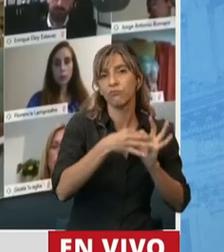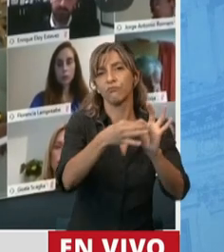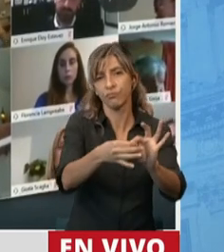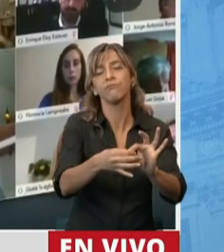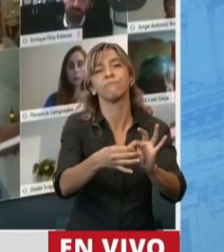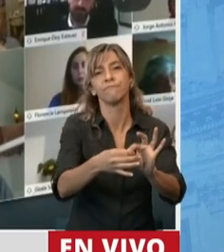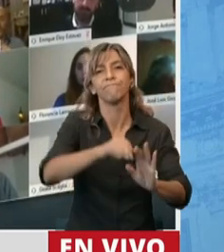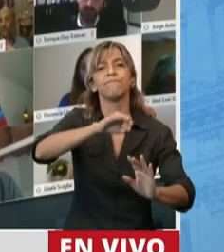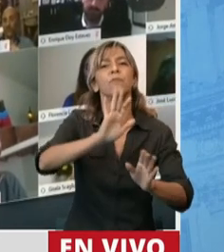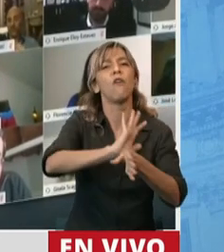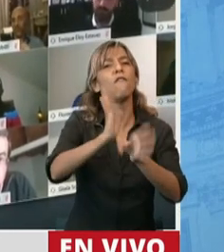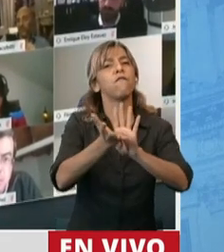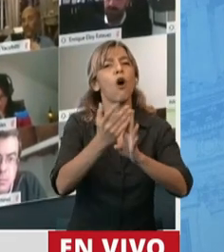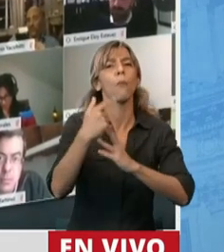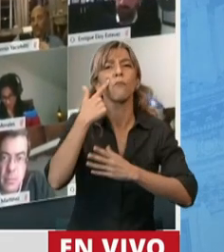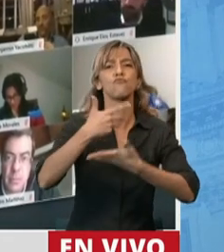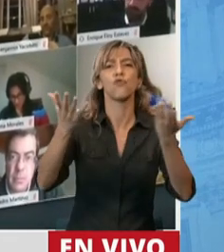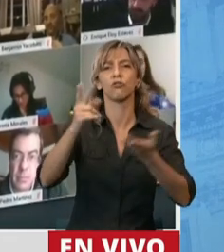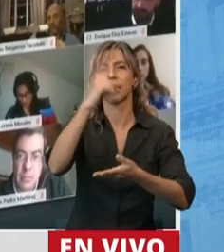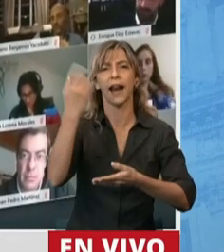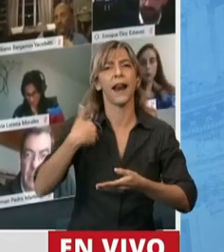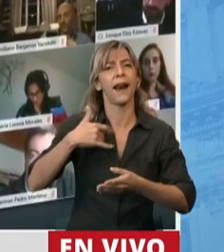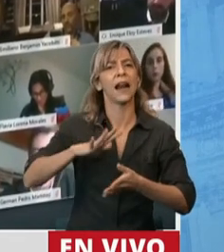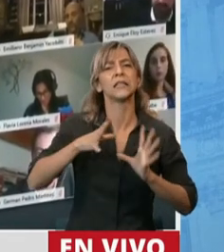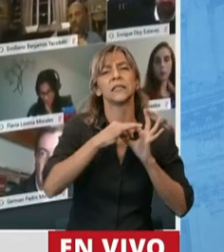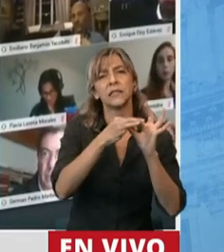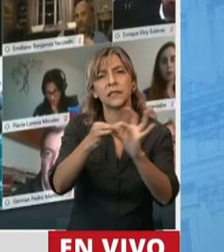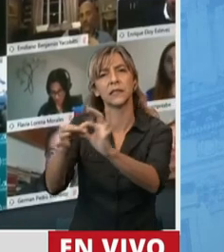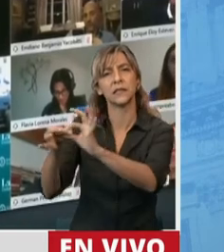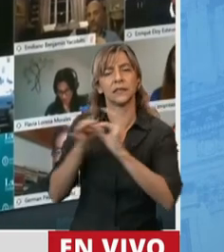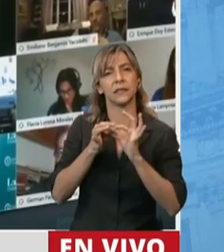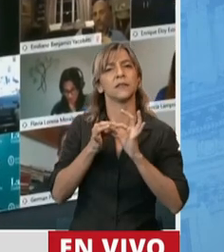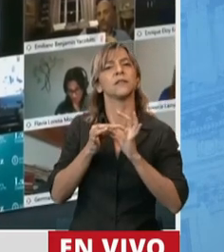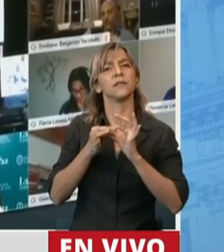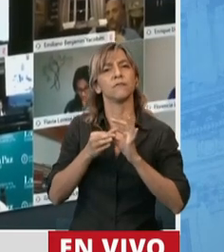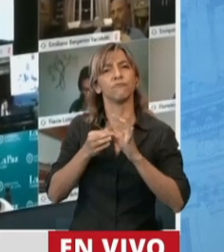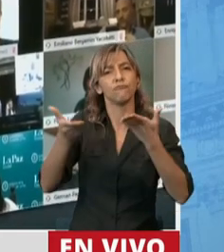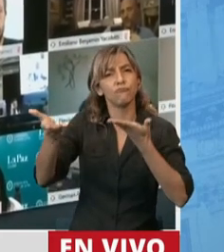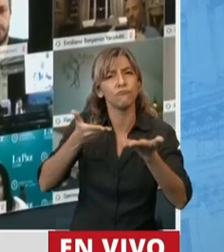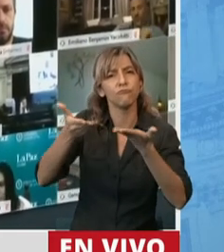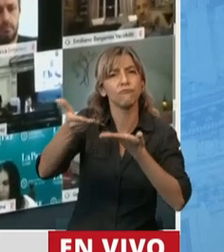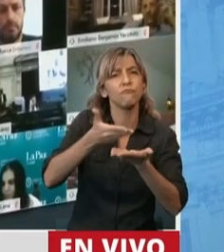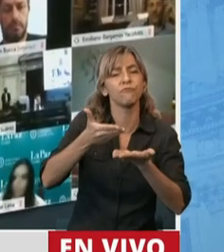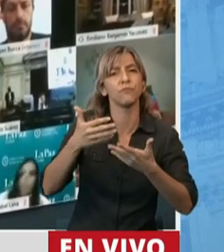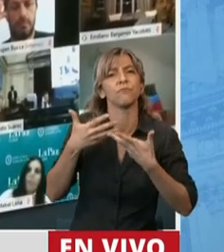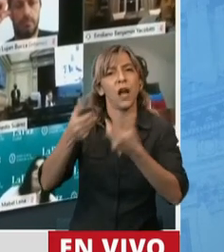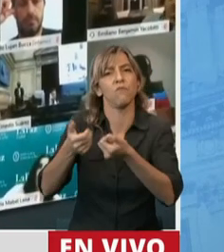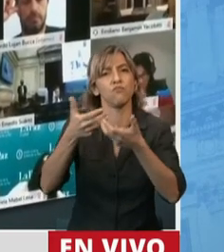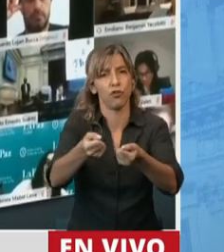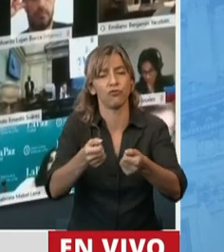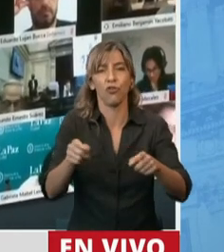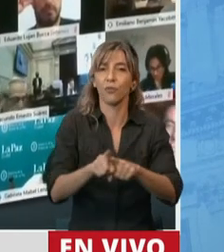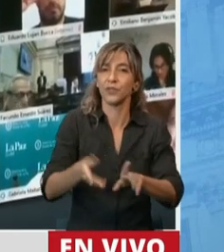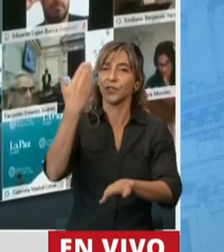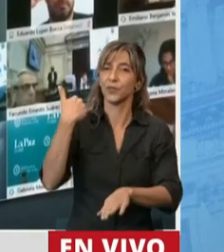nacional de todos los argentinos, con ese llamado a la solidaridad que hizo nuestro presidente el 10 de diciembre